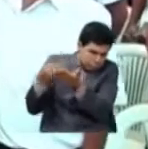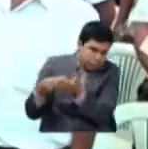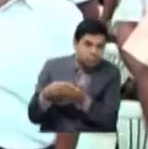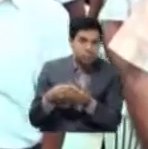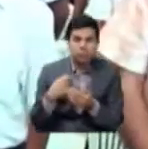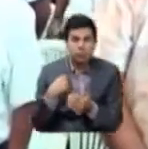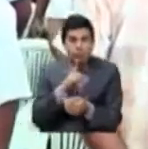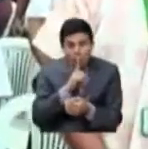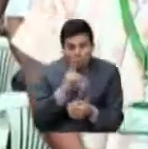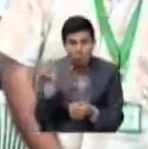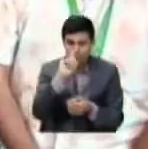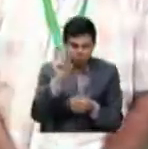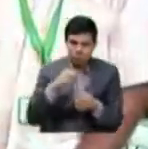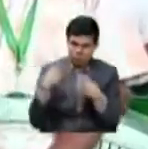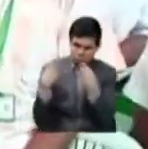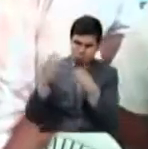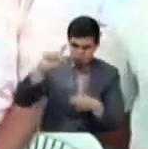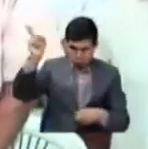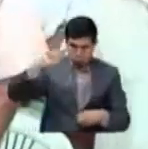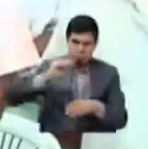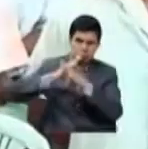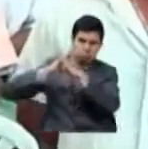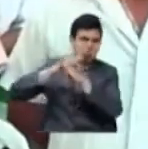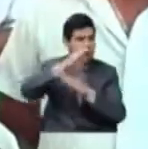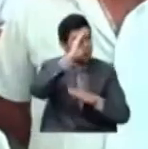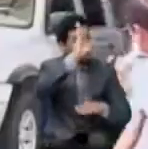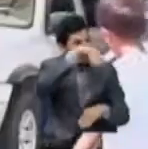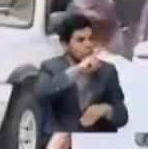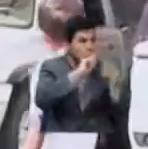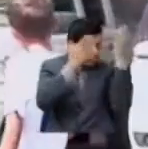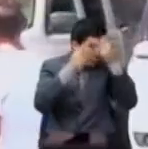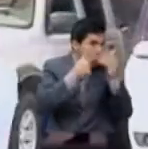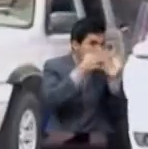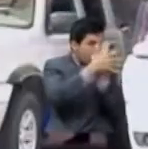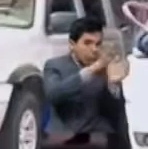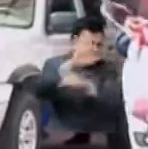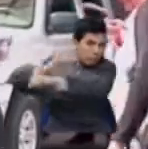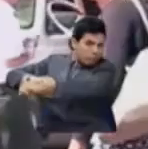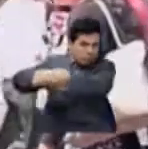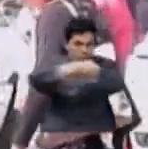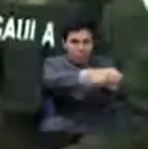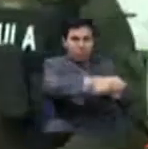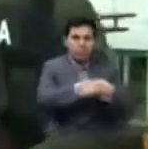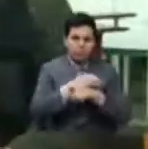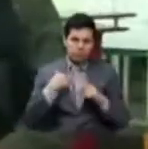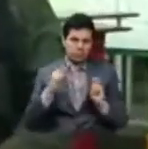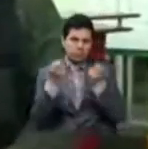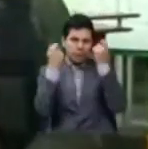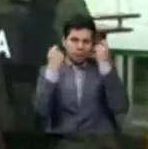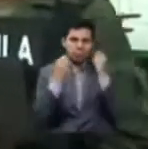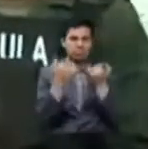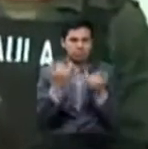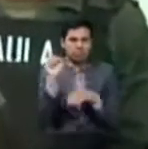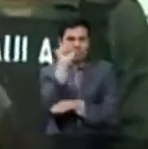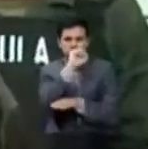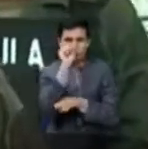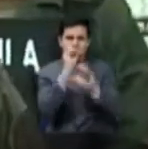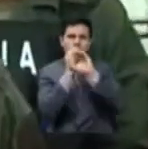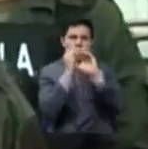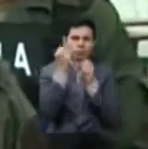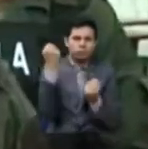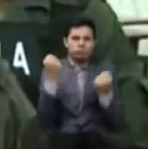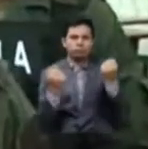y denuncien las extorsiones que se vienen llevando a cabo en este gremio transportador. Bueno, la verdad nosotros siempre